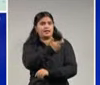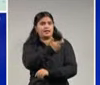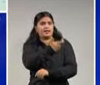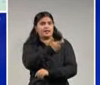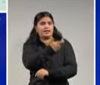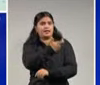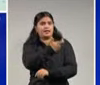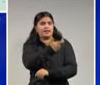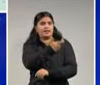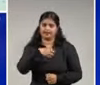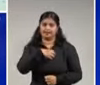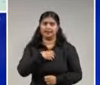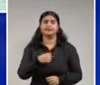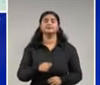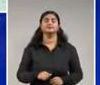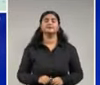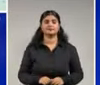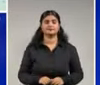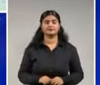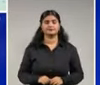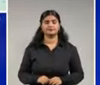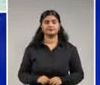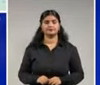actividades que se vienen